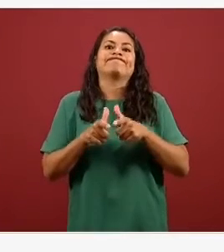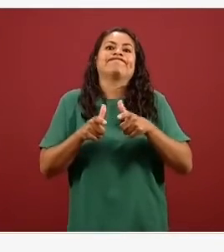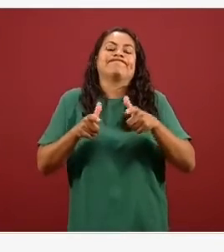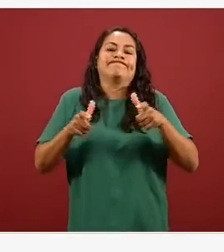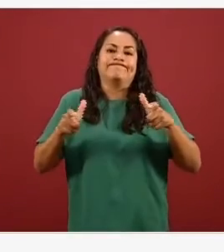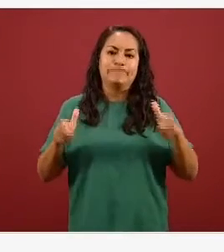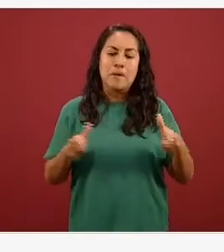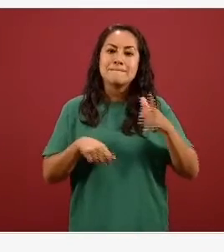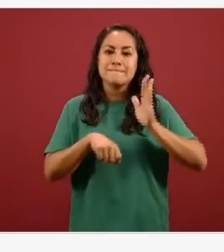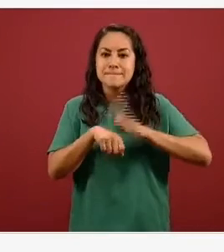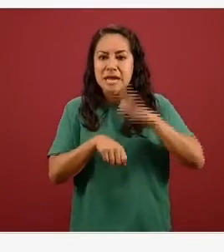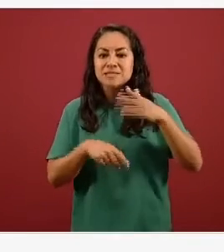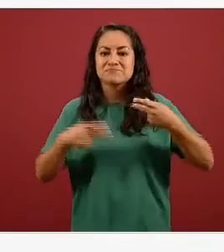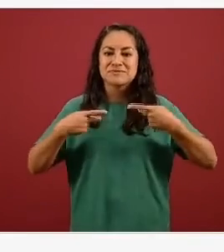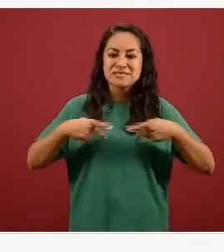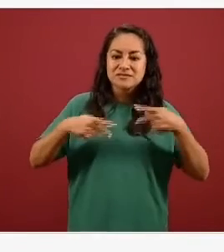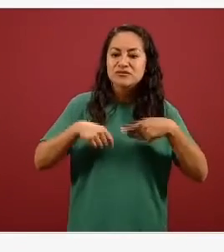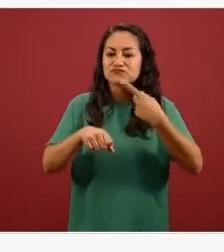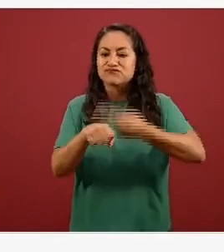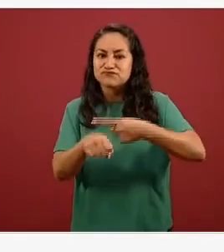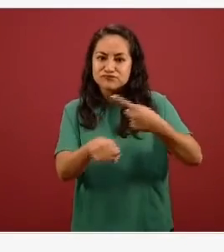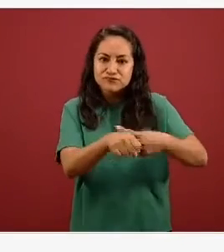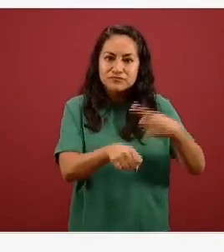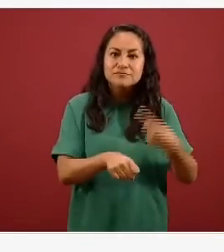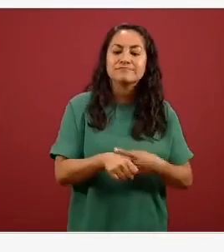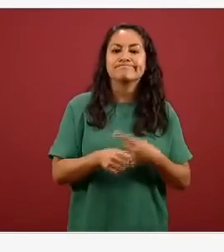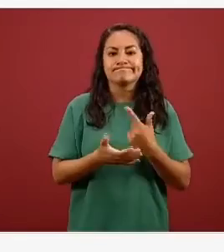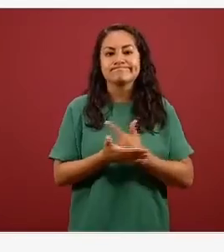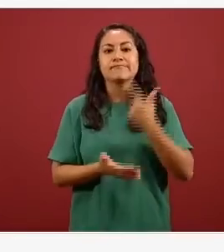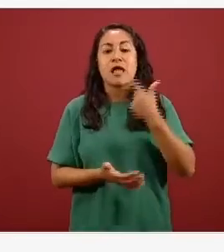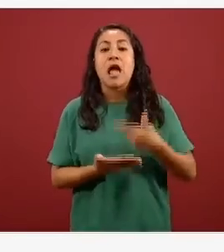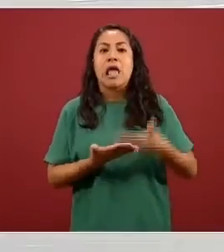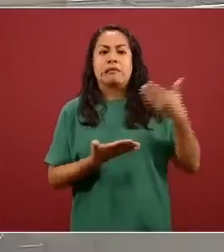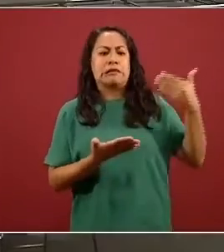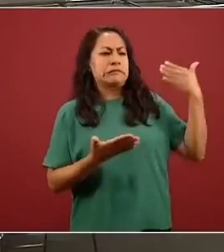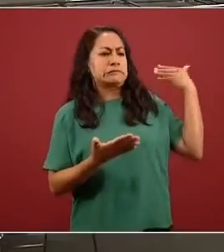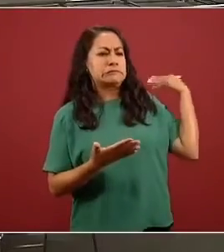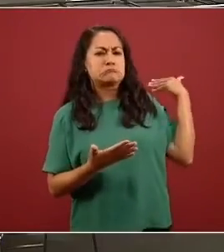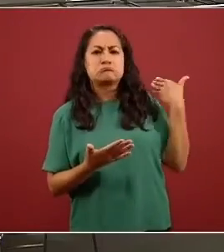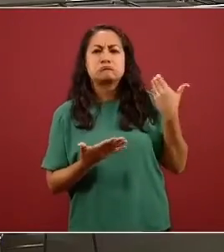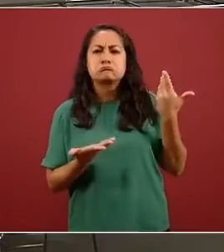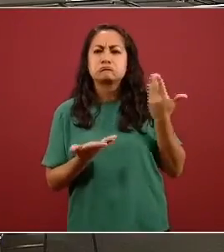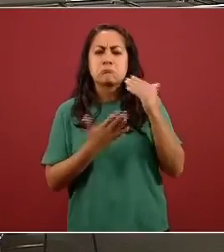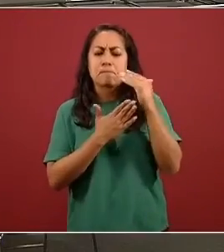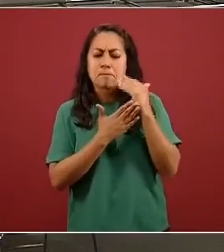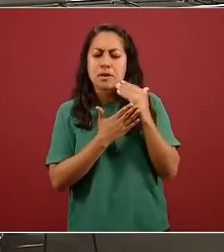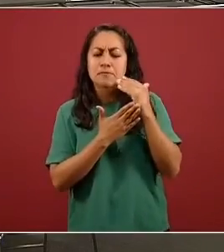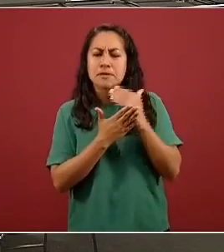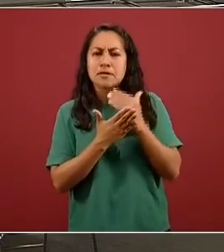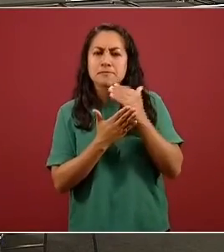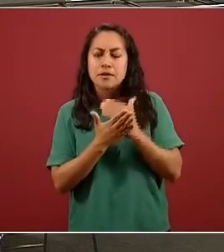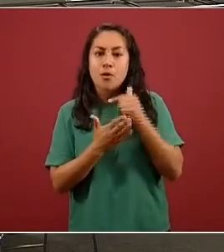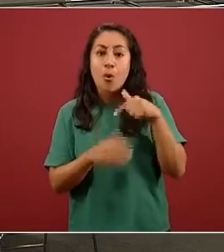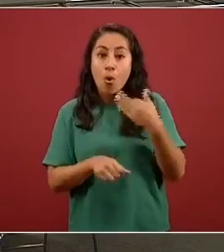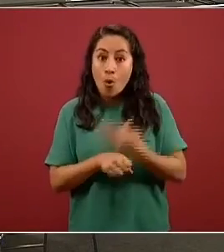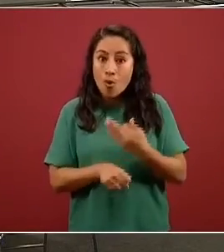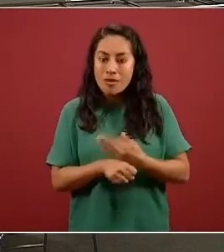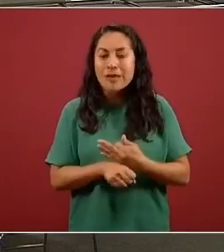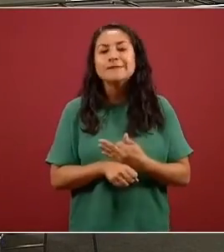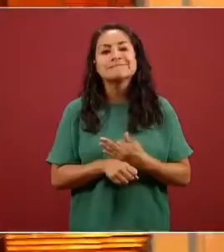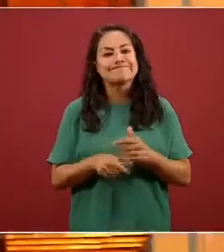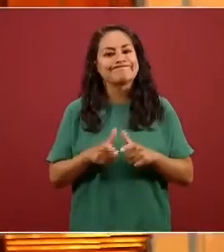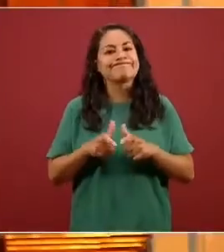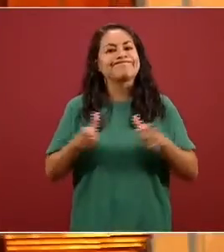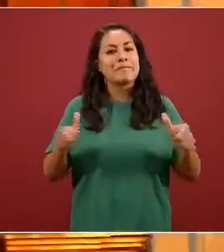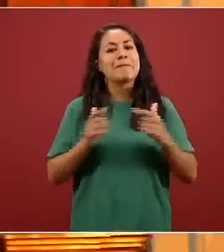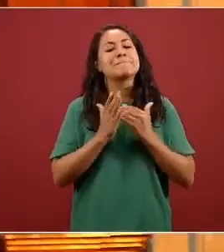cantidad de casos confirmados por día que lo que veíamos en días previos. La gráfica pues lo demuestra bastante evidente.